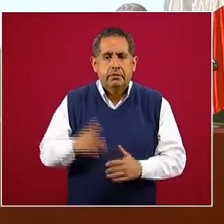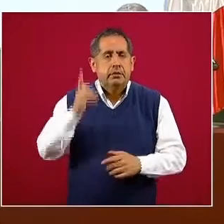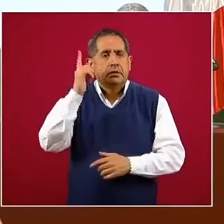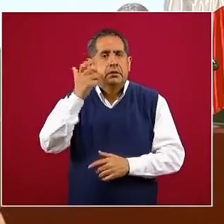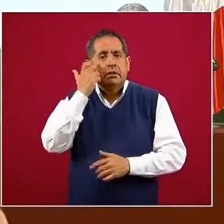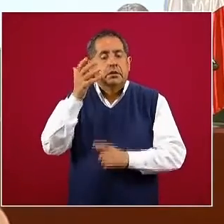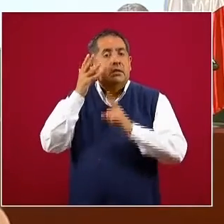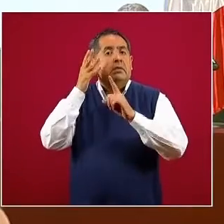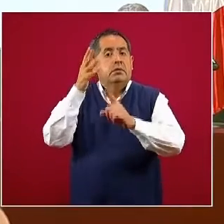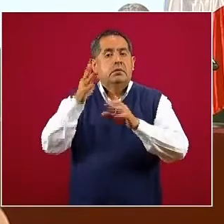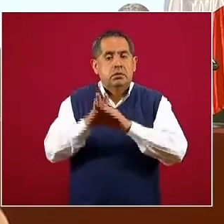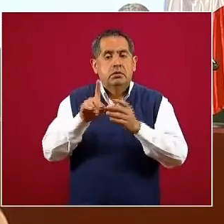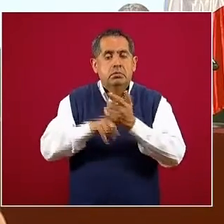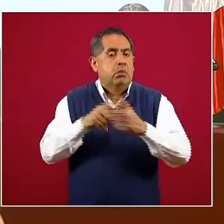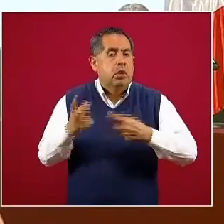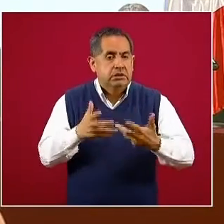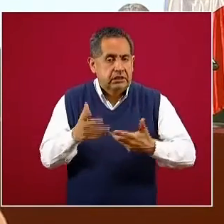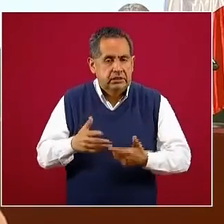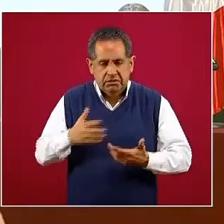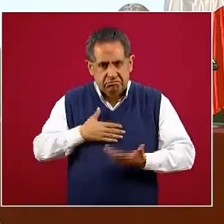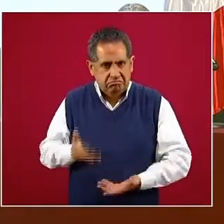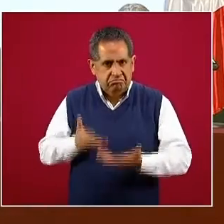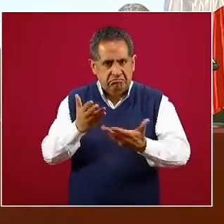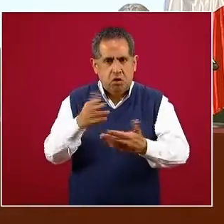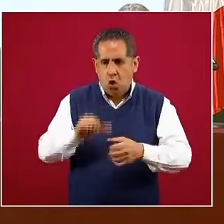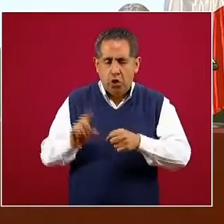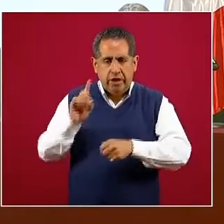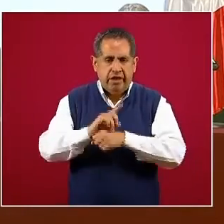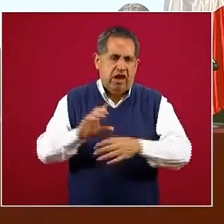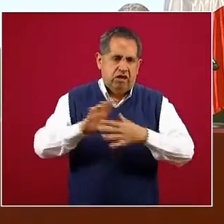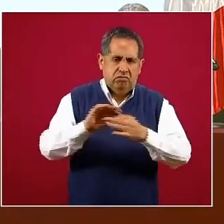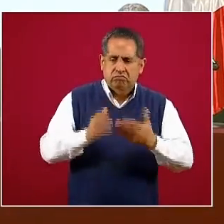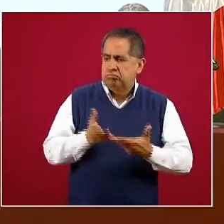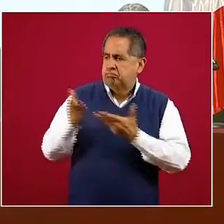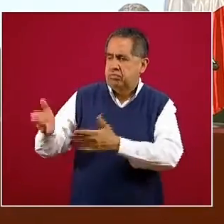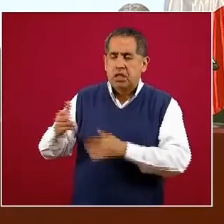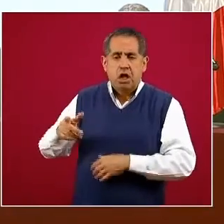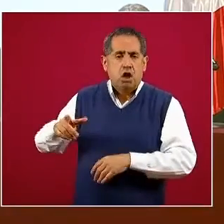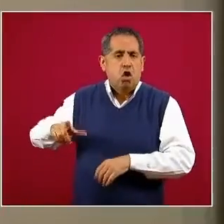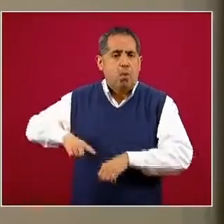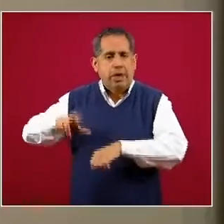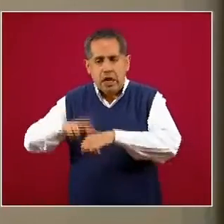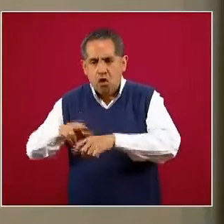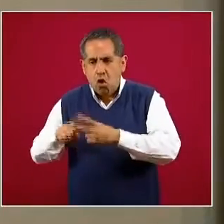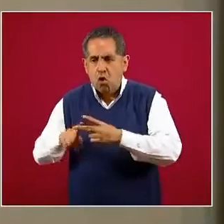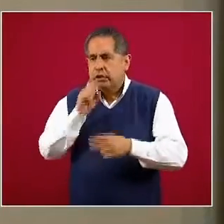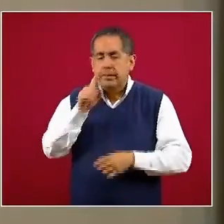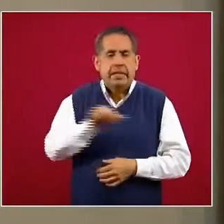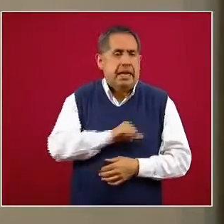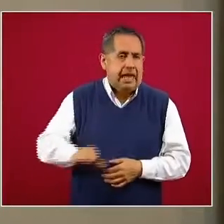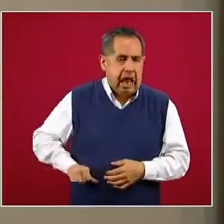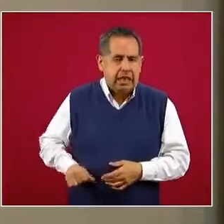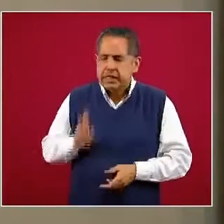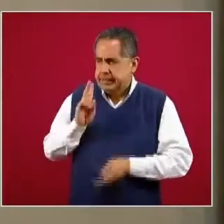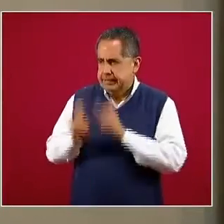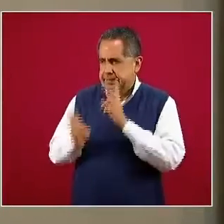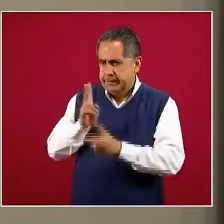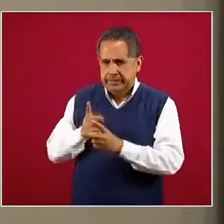la salud, el agua y la alimentación, en donde la Procuraduría Agraria, cuya atención